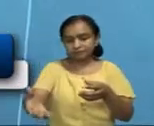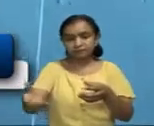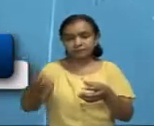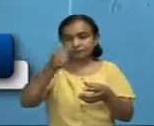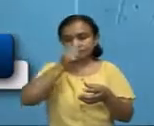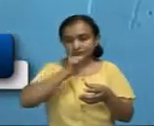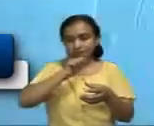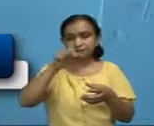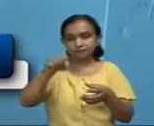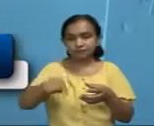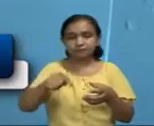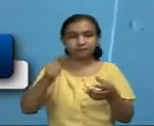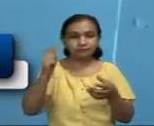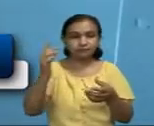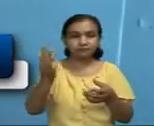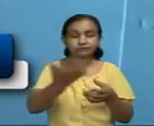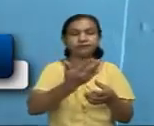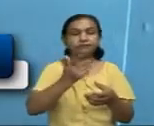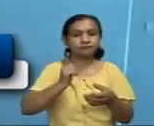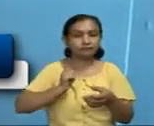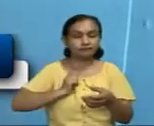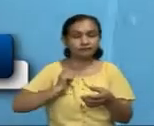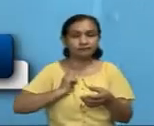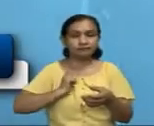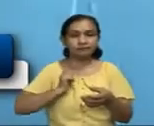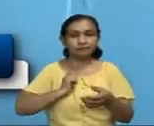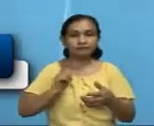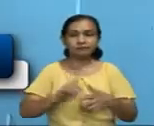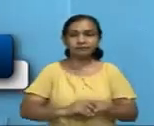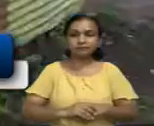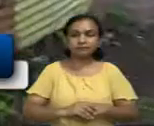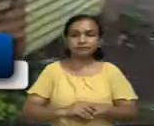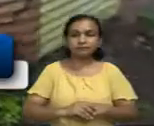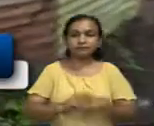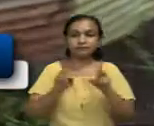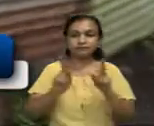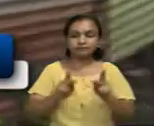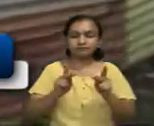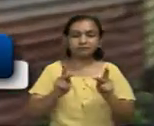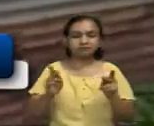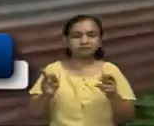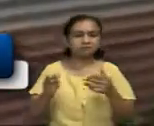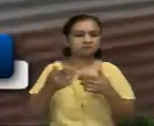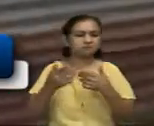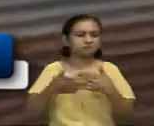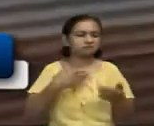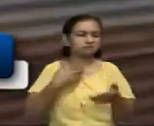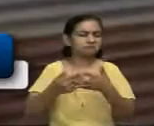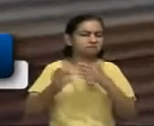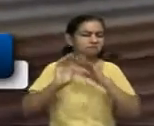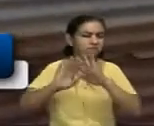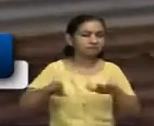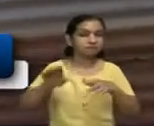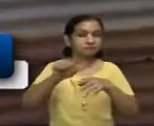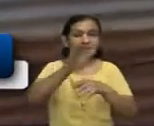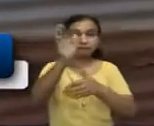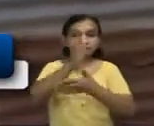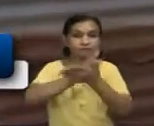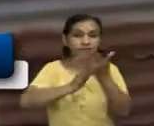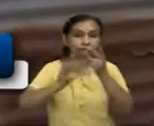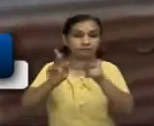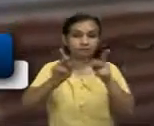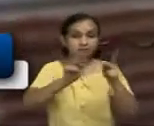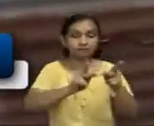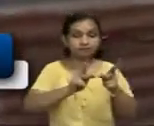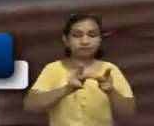Queda el hueco por dentro con toda la pulpa. Ahora, hay personas insensibles, por ejemplo, doctor, que se ve